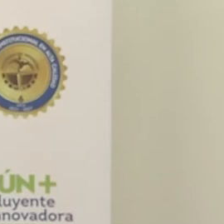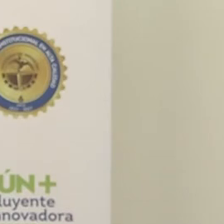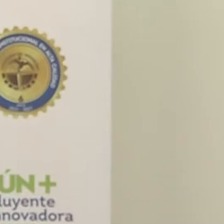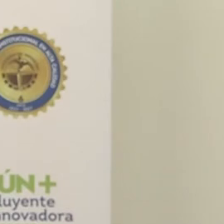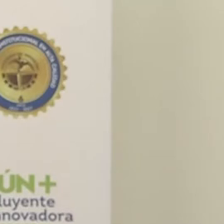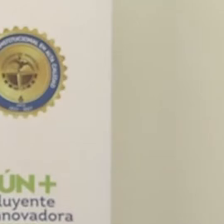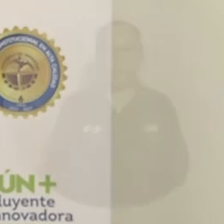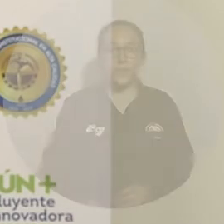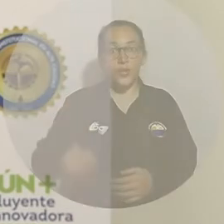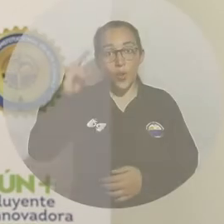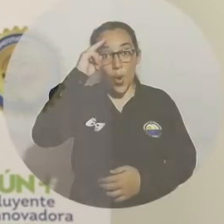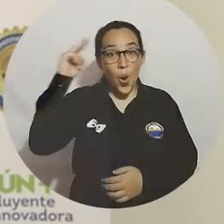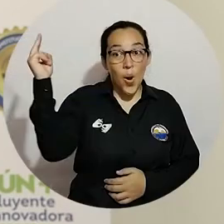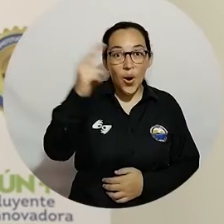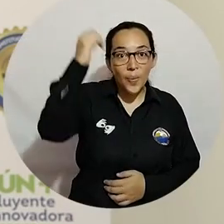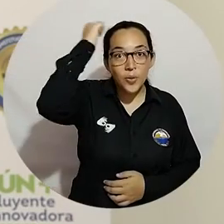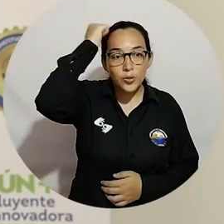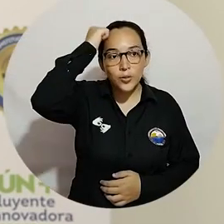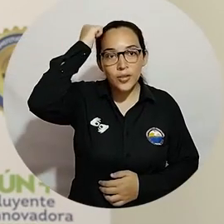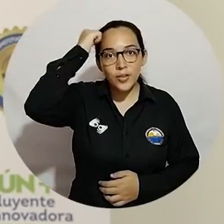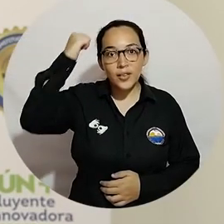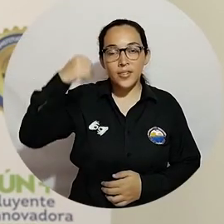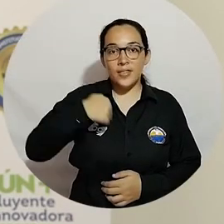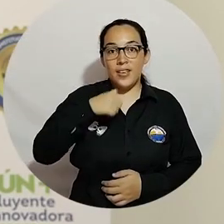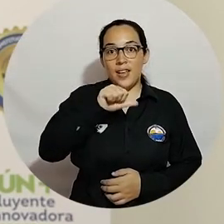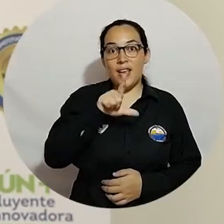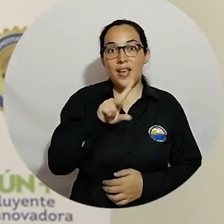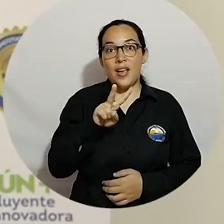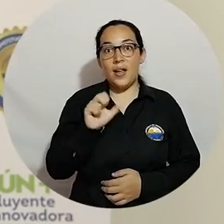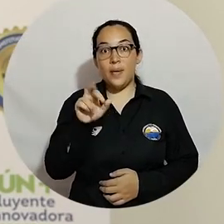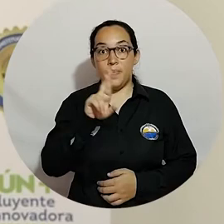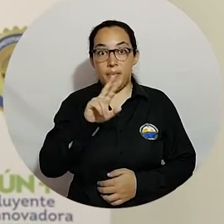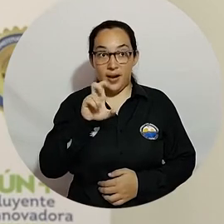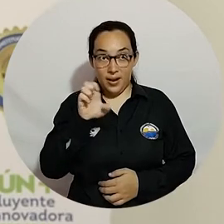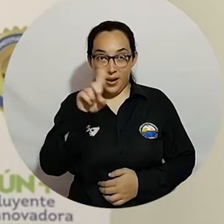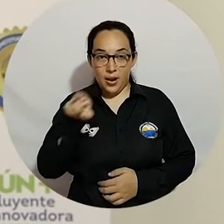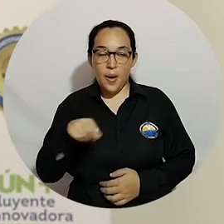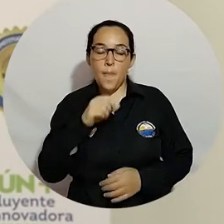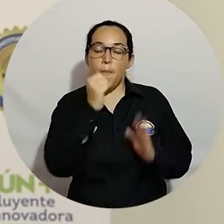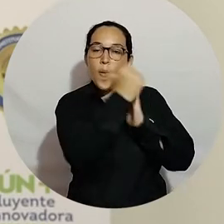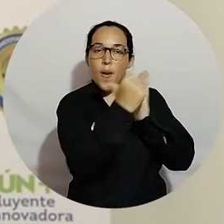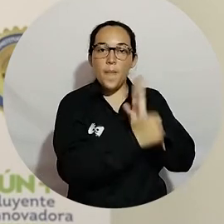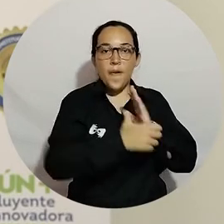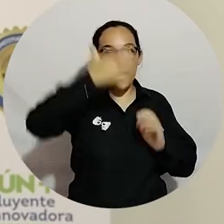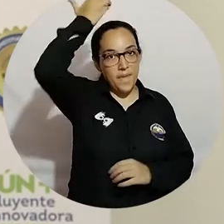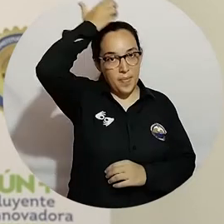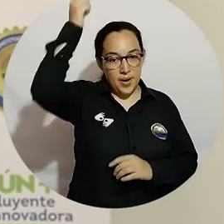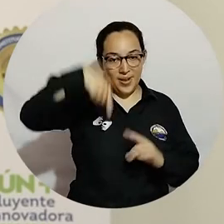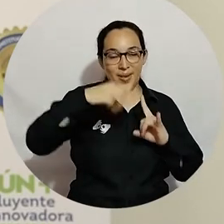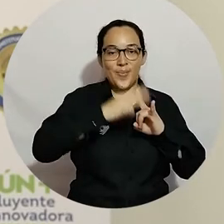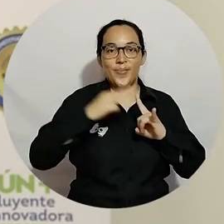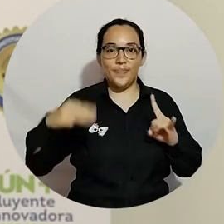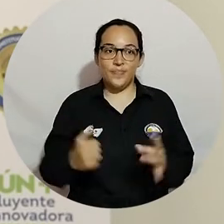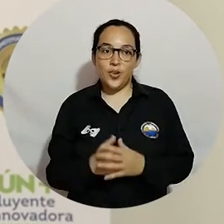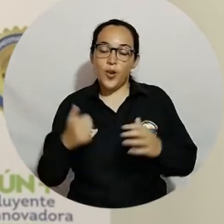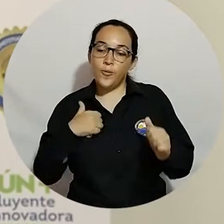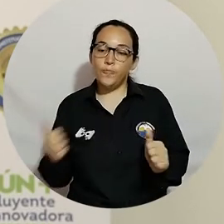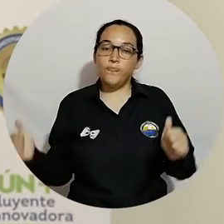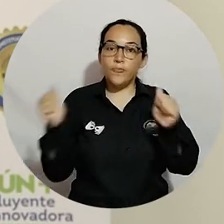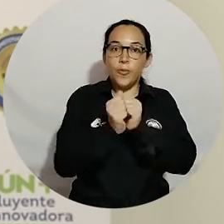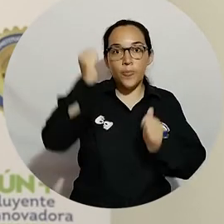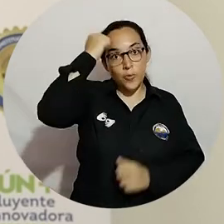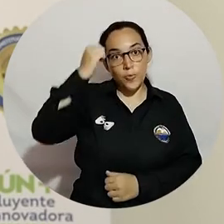Hola profesores, yo soy Lidice Álvarez Miño, profesora del programa de enfermería de la Universidad del Magdalena. Estoy junto con el profesor José